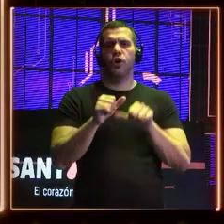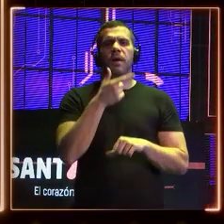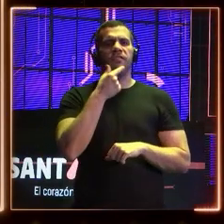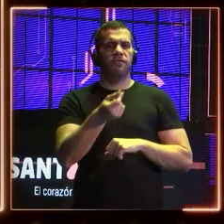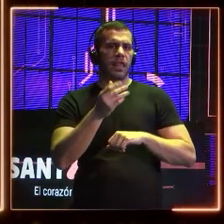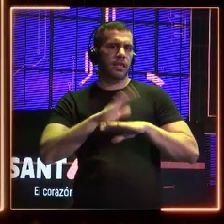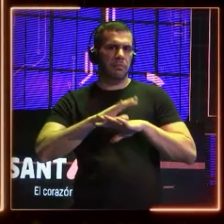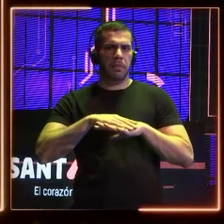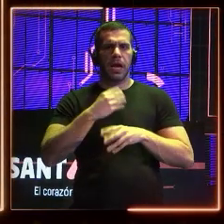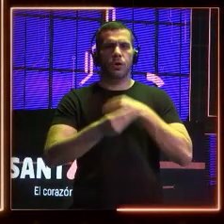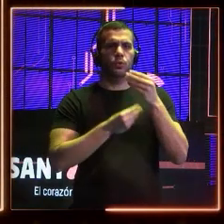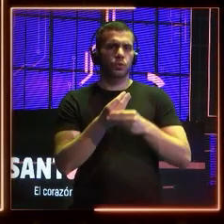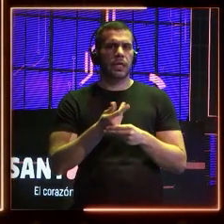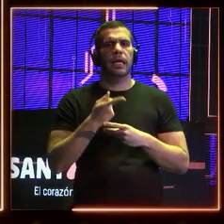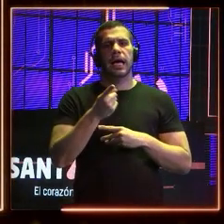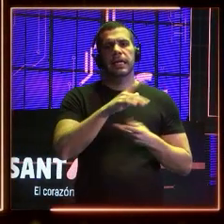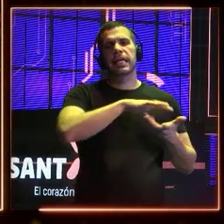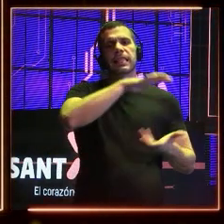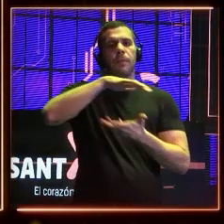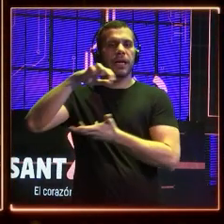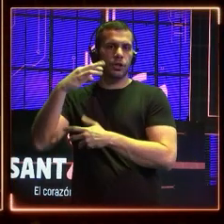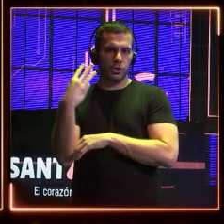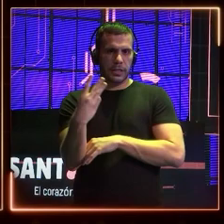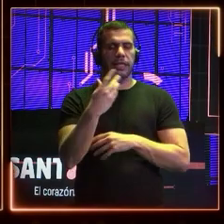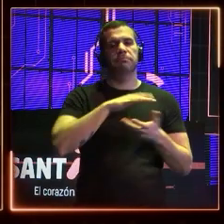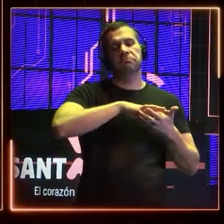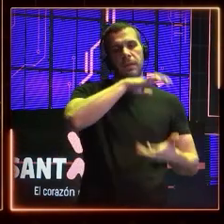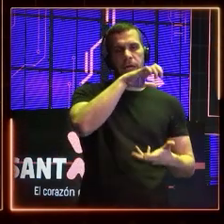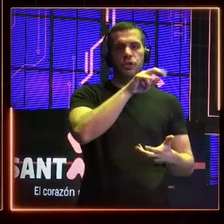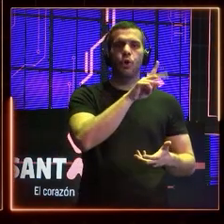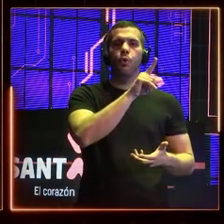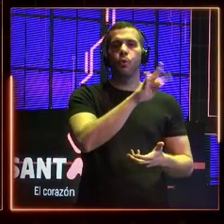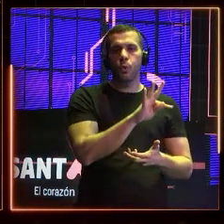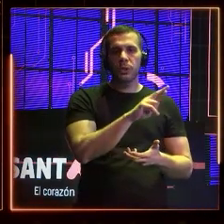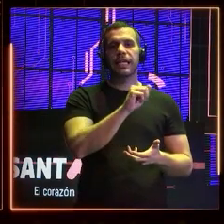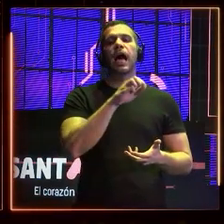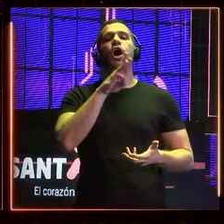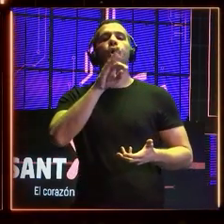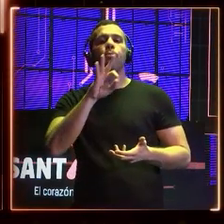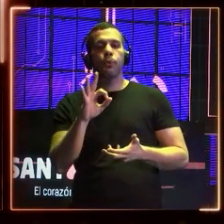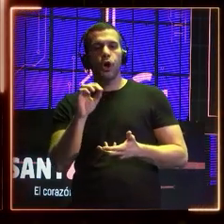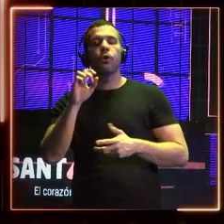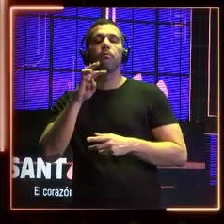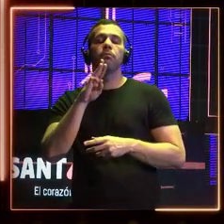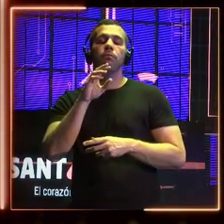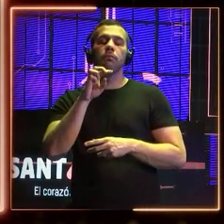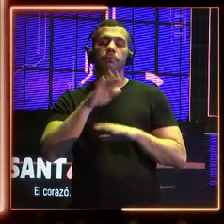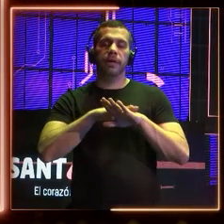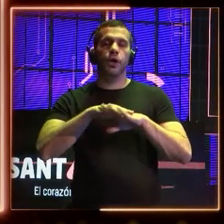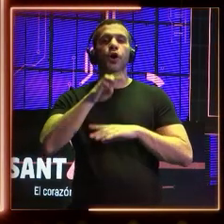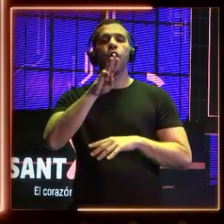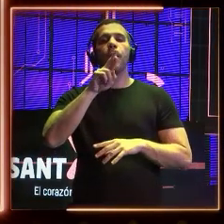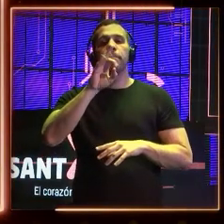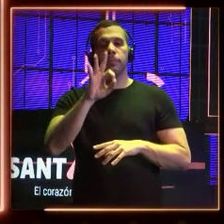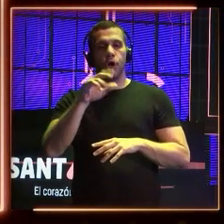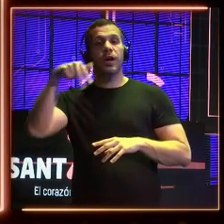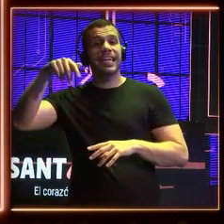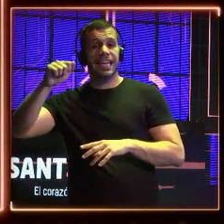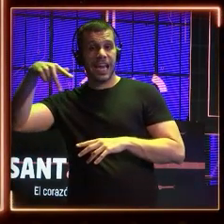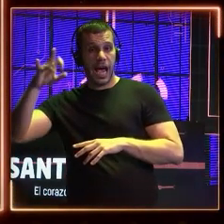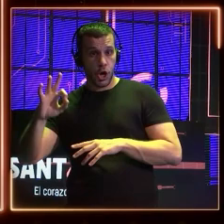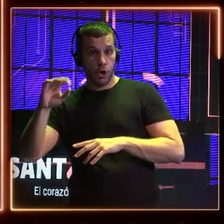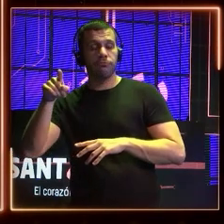hecho en tres tamaños un tamaño que denominamos Ultra el más profesional uno pro y uno Nano para los que tenéis la Última Generación de teléfono